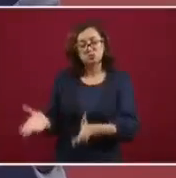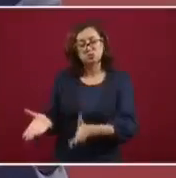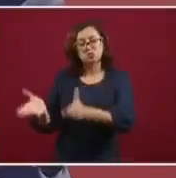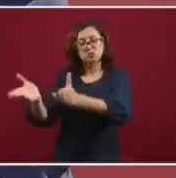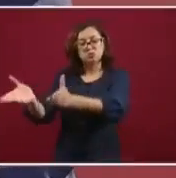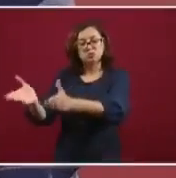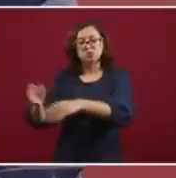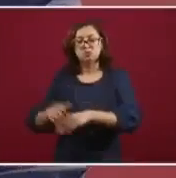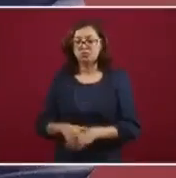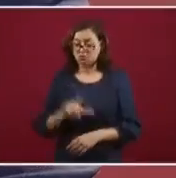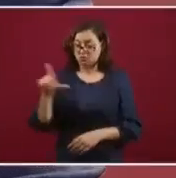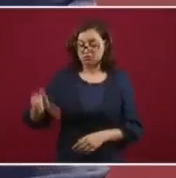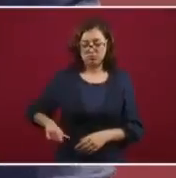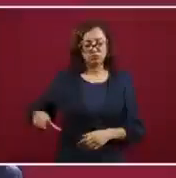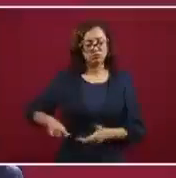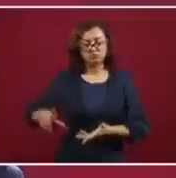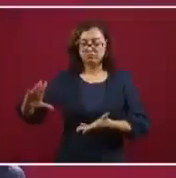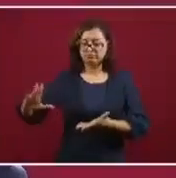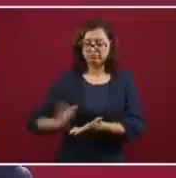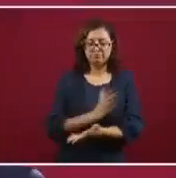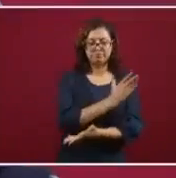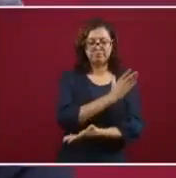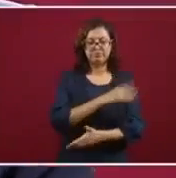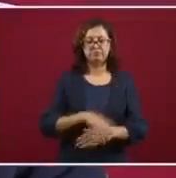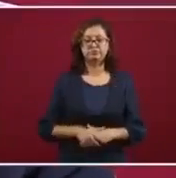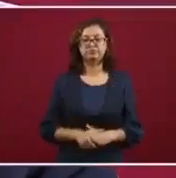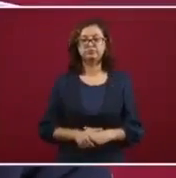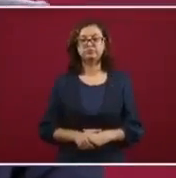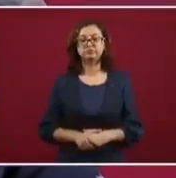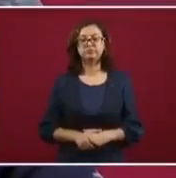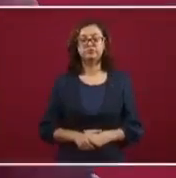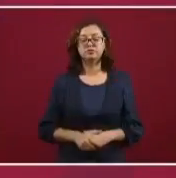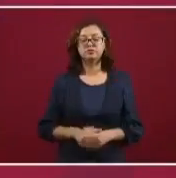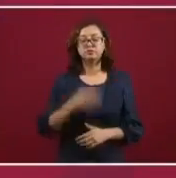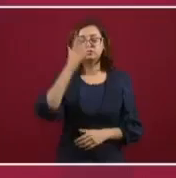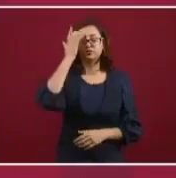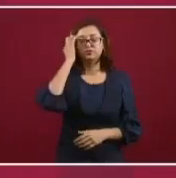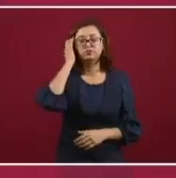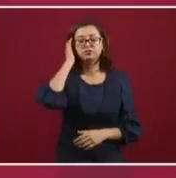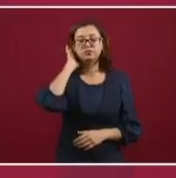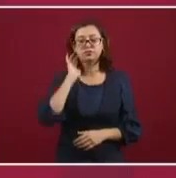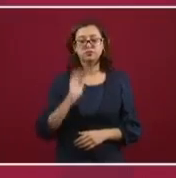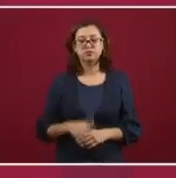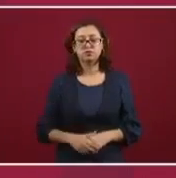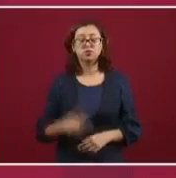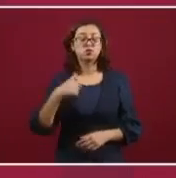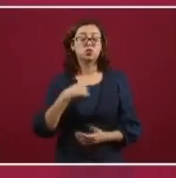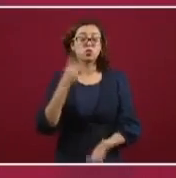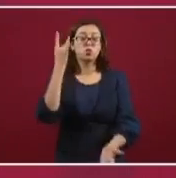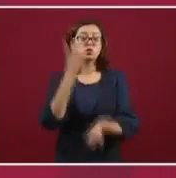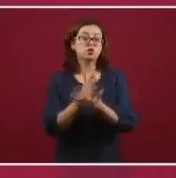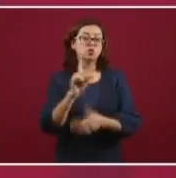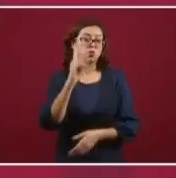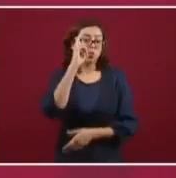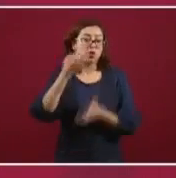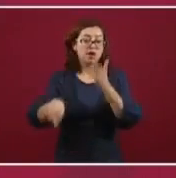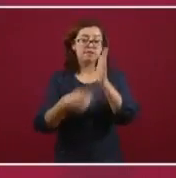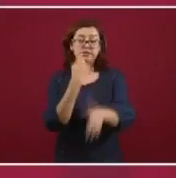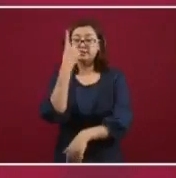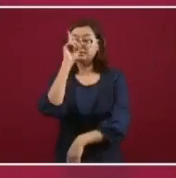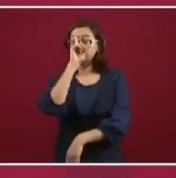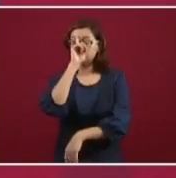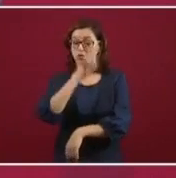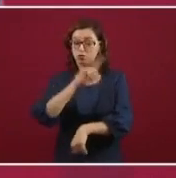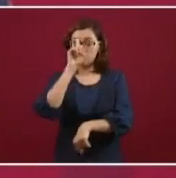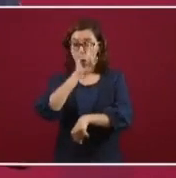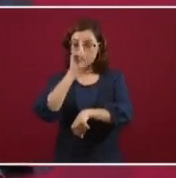sin el gobierno. Lo único que hice fue atreverme a recomendar que